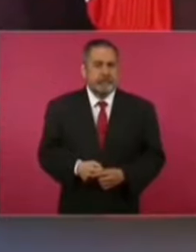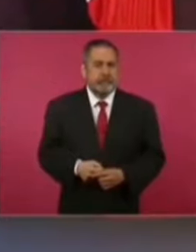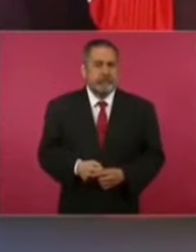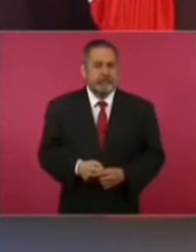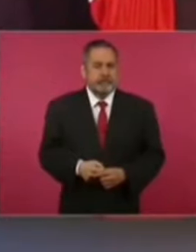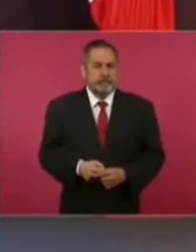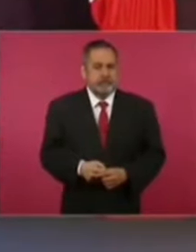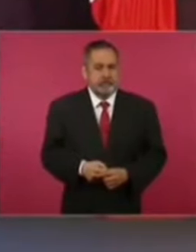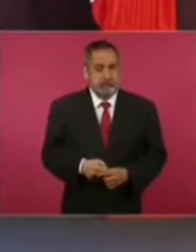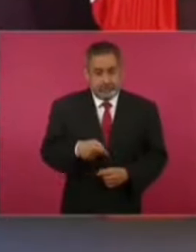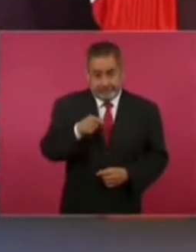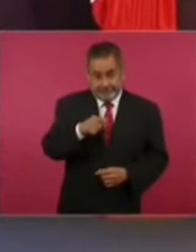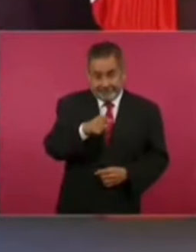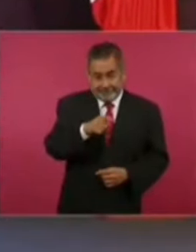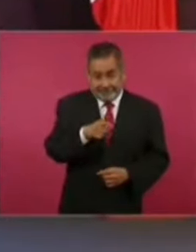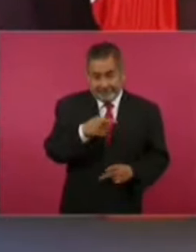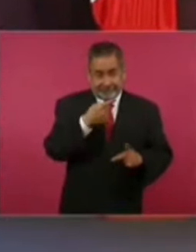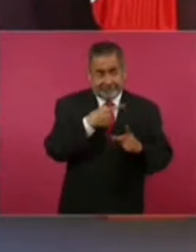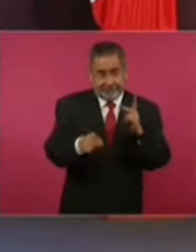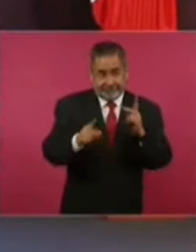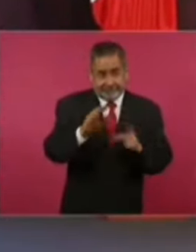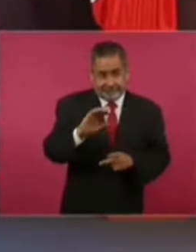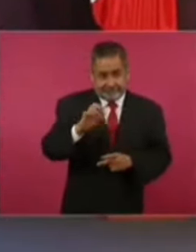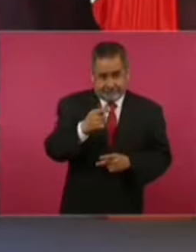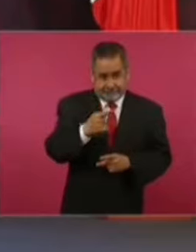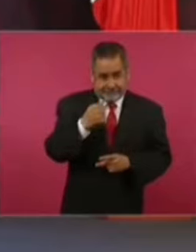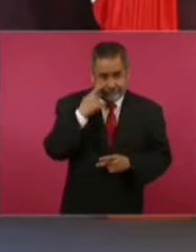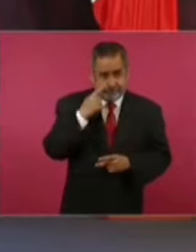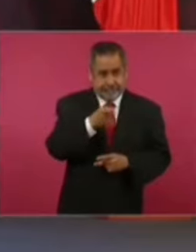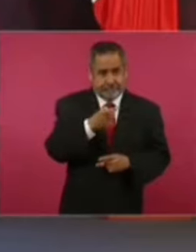Que llegó aquí